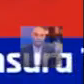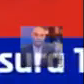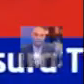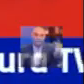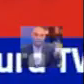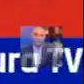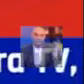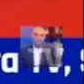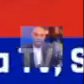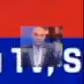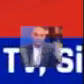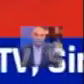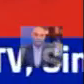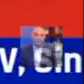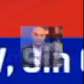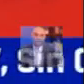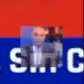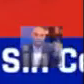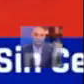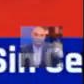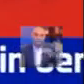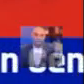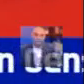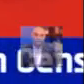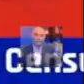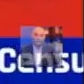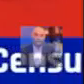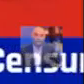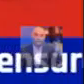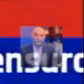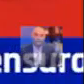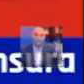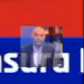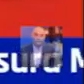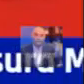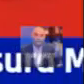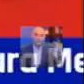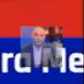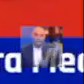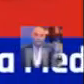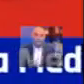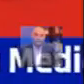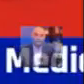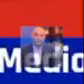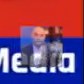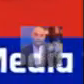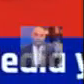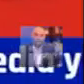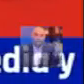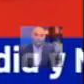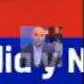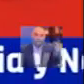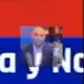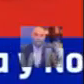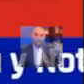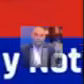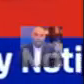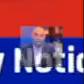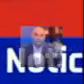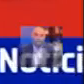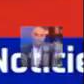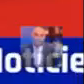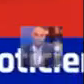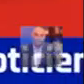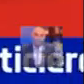al pendiente del llamado de Sin Censura, siempre listo para opinar sin pelos en la lengua, como siempre estás listo